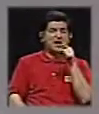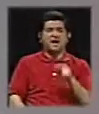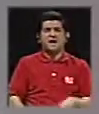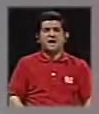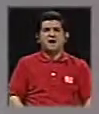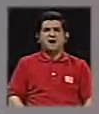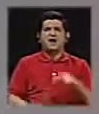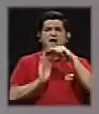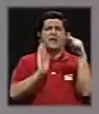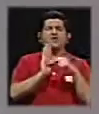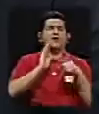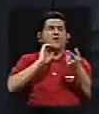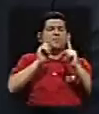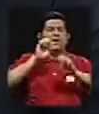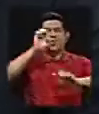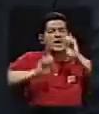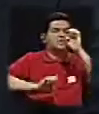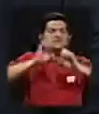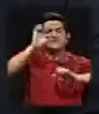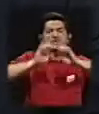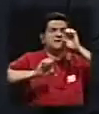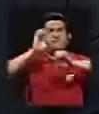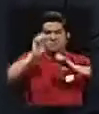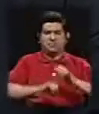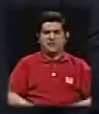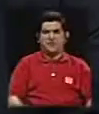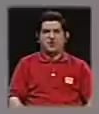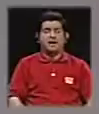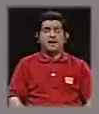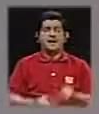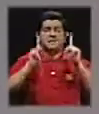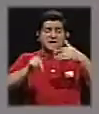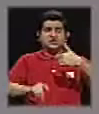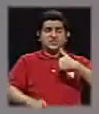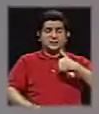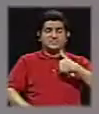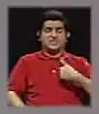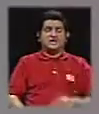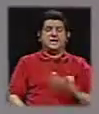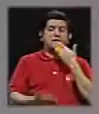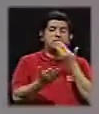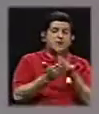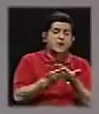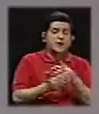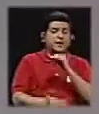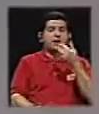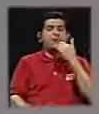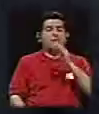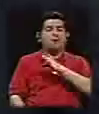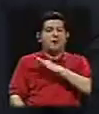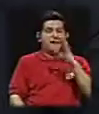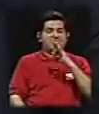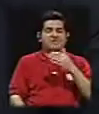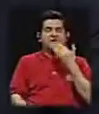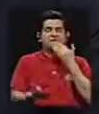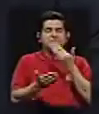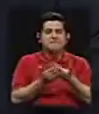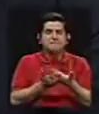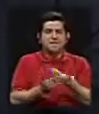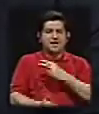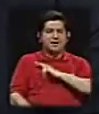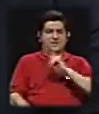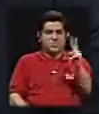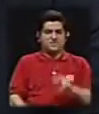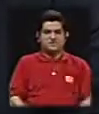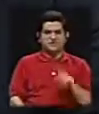qué estándares se van, uh-huh, a evaluar los poseedores de buena o mala fe. Uh-huh. ¿Hay racismo? ¿Perciben